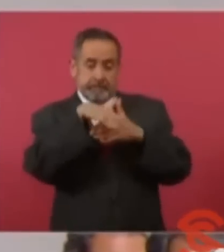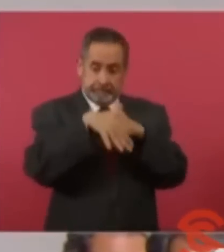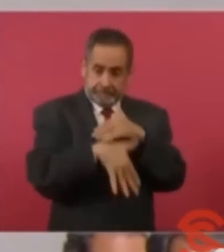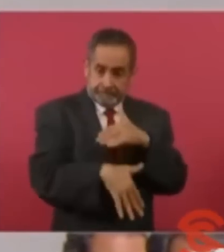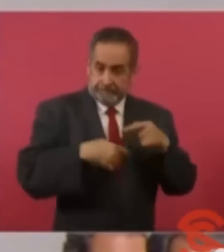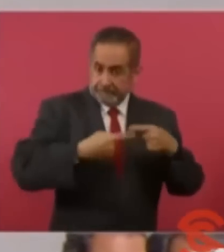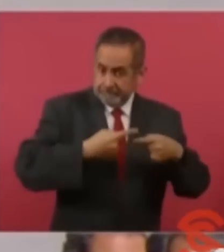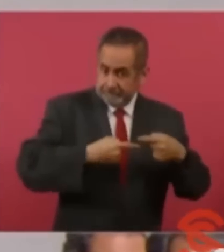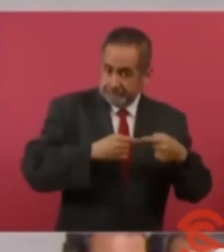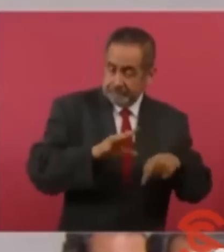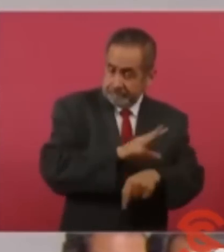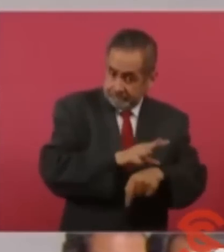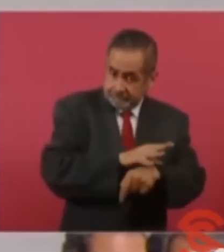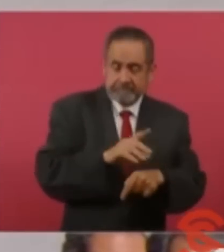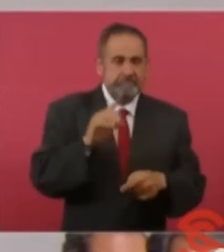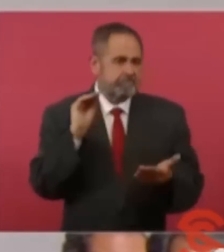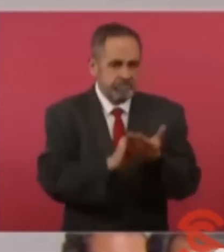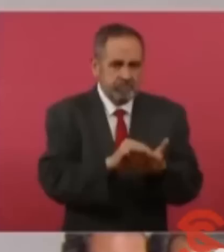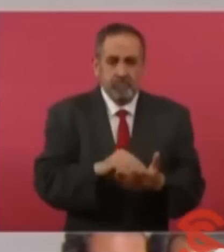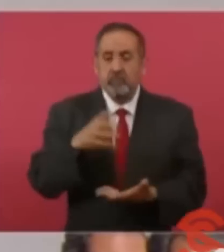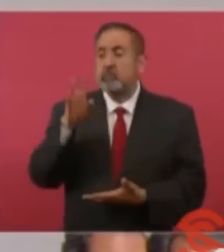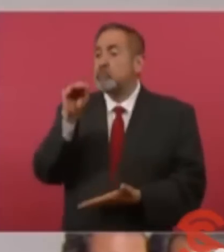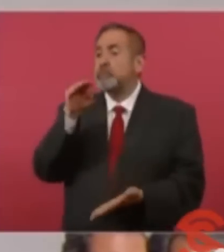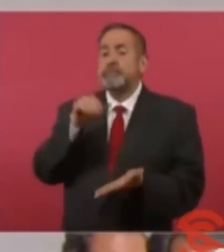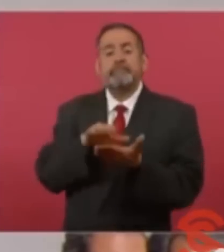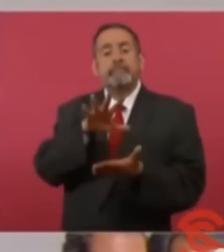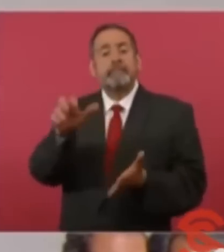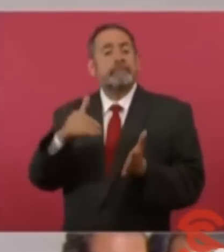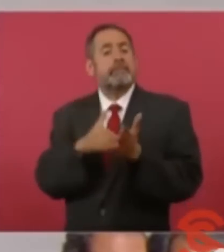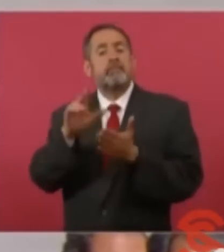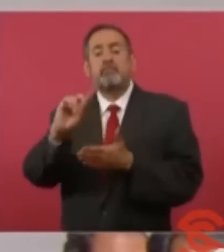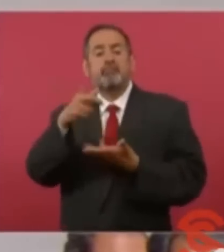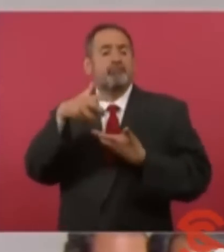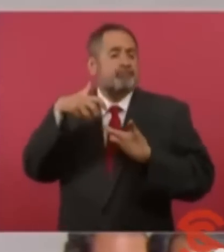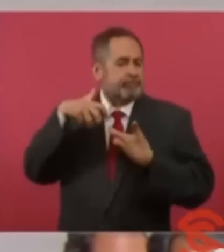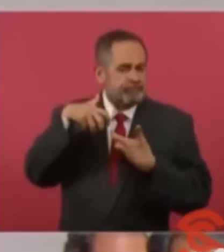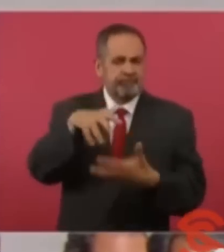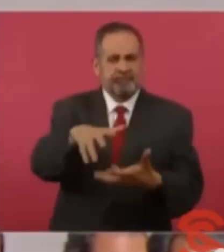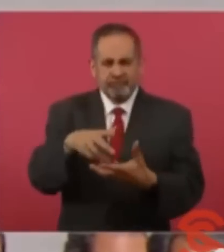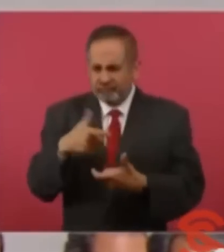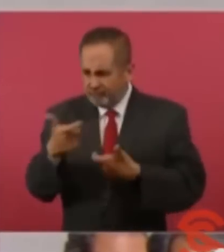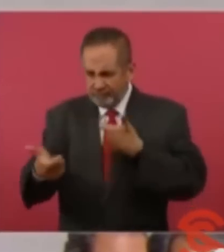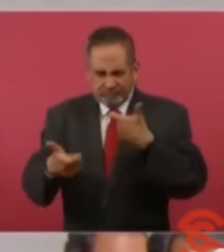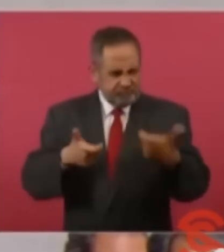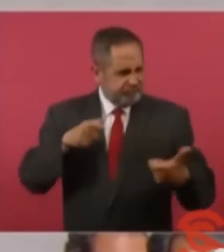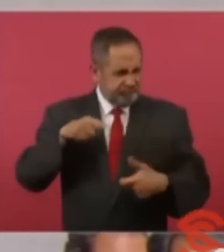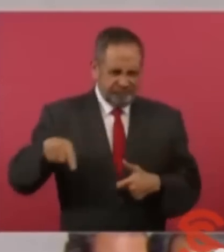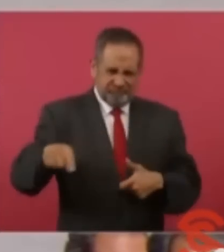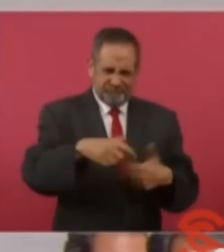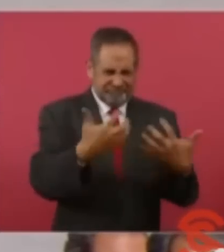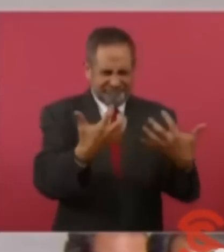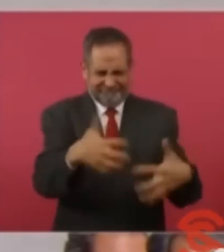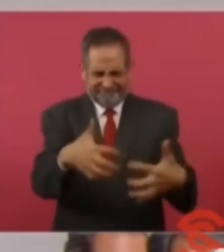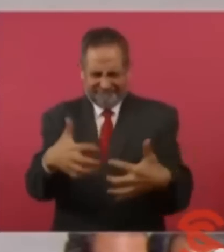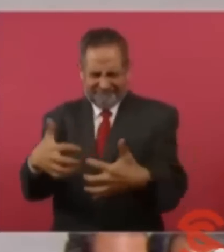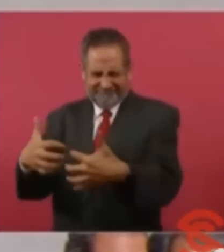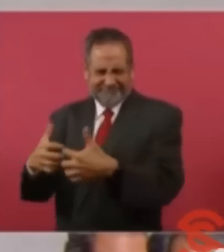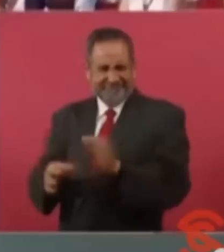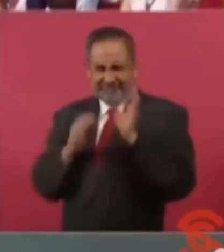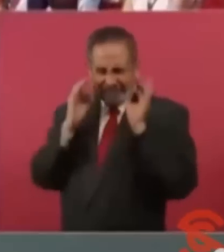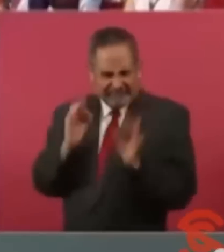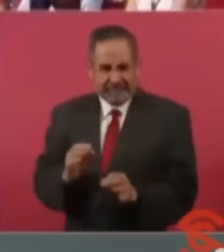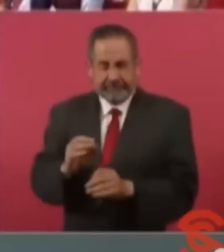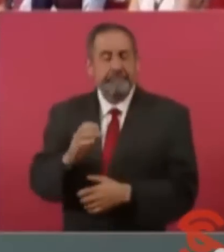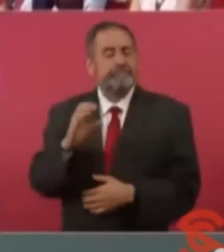con una inversión de $9.500 millones. Así, este año, la Comisión